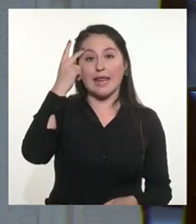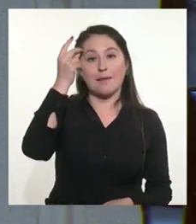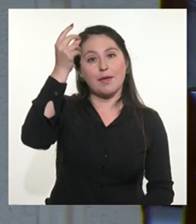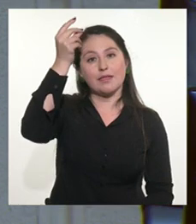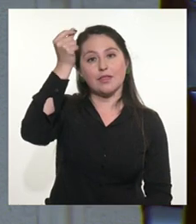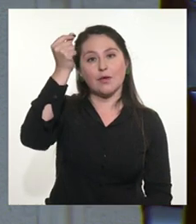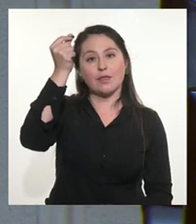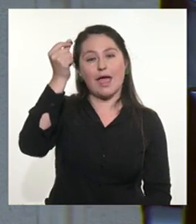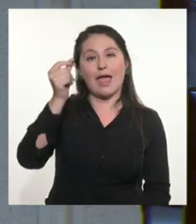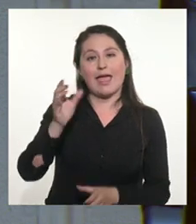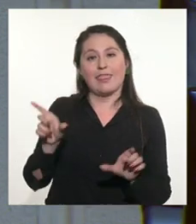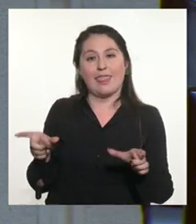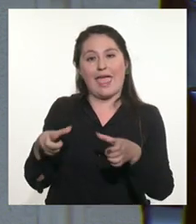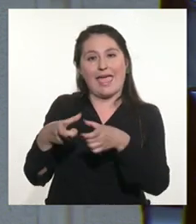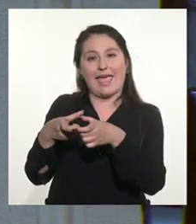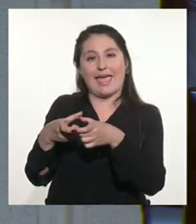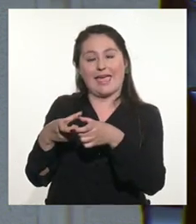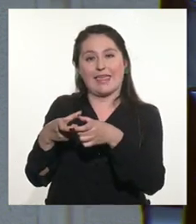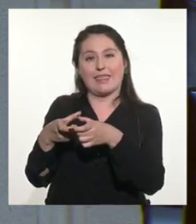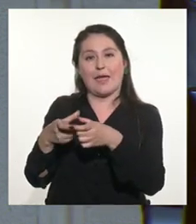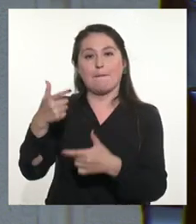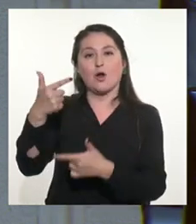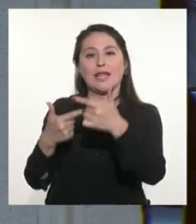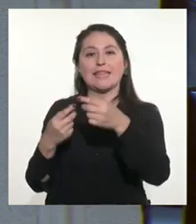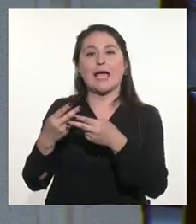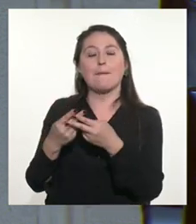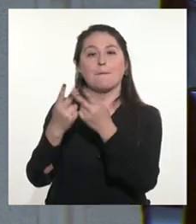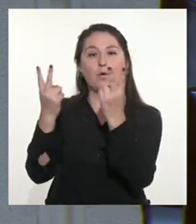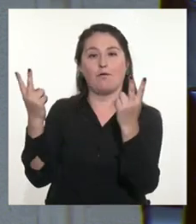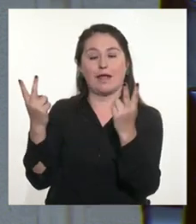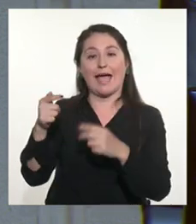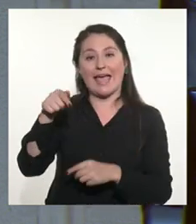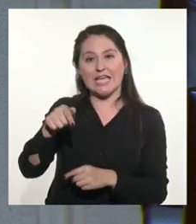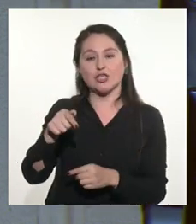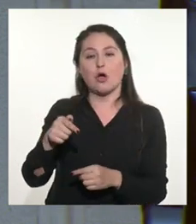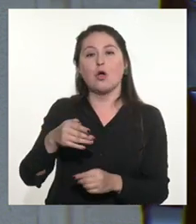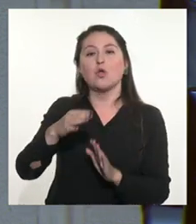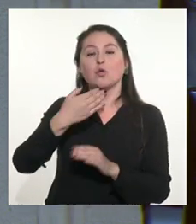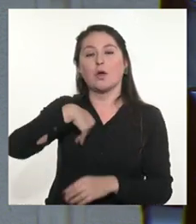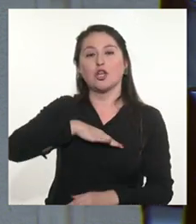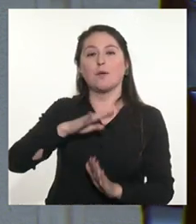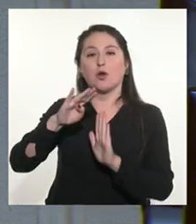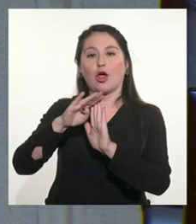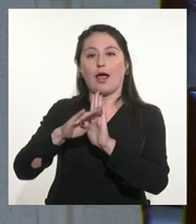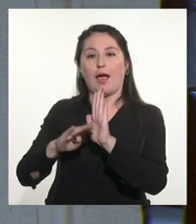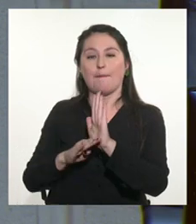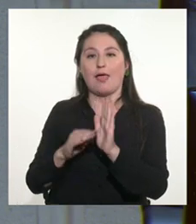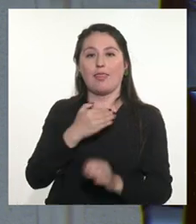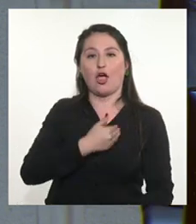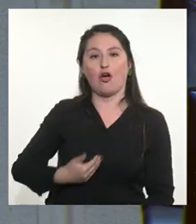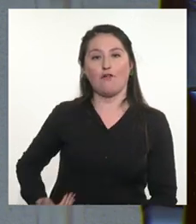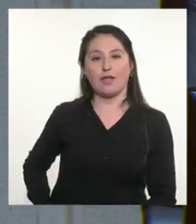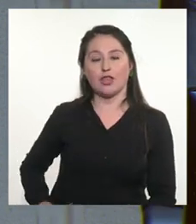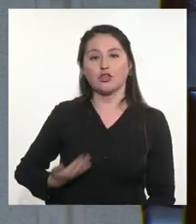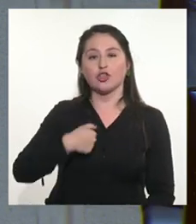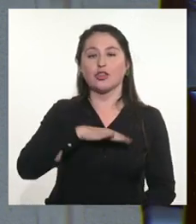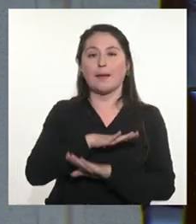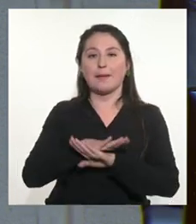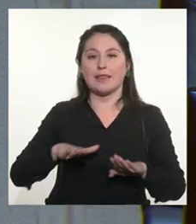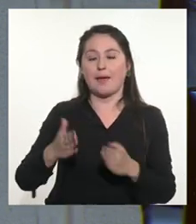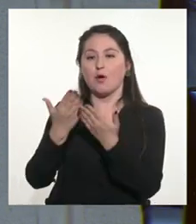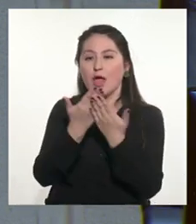una agencia de evaluación de políticas públicas eso está nuestro programa gobierno estamos terminando los estudios